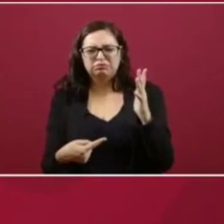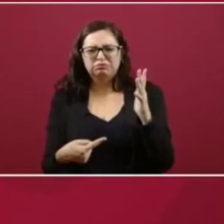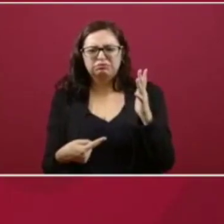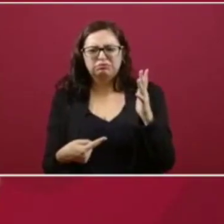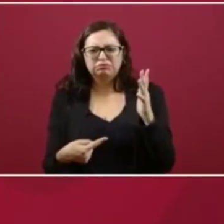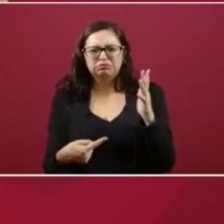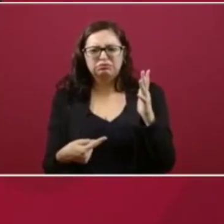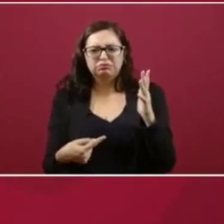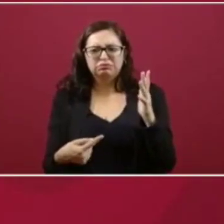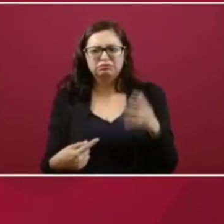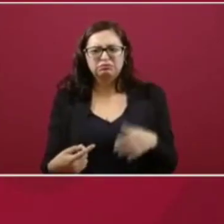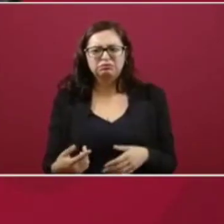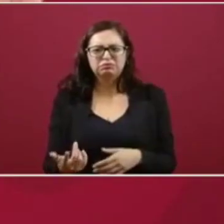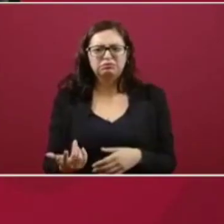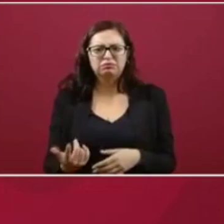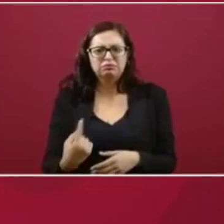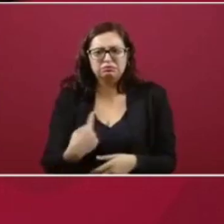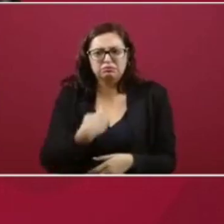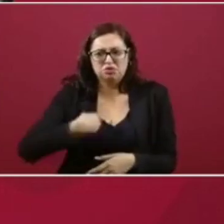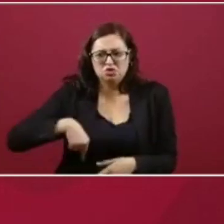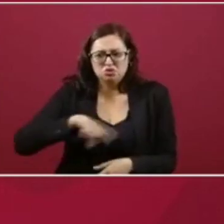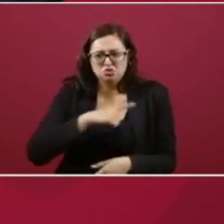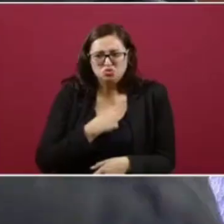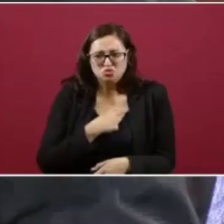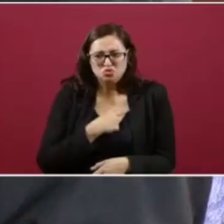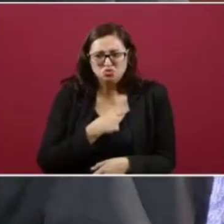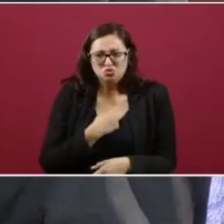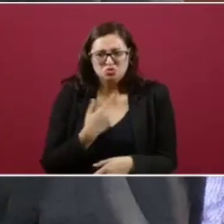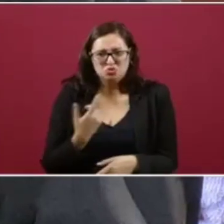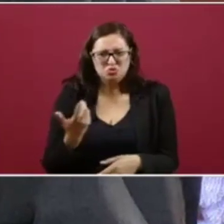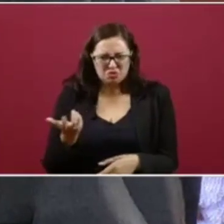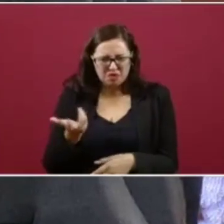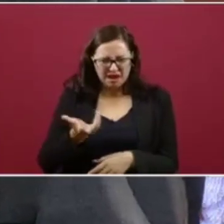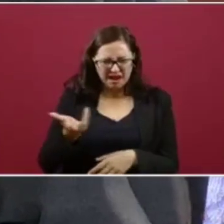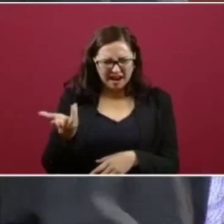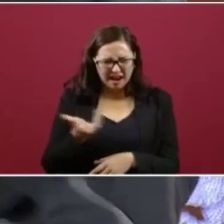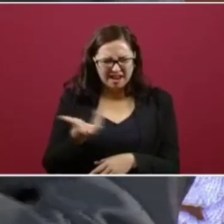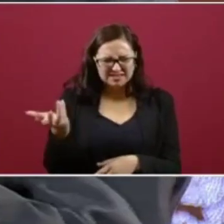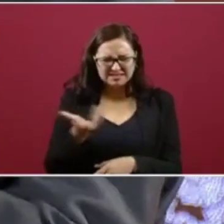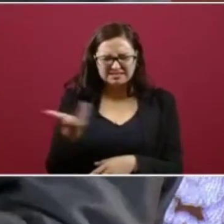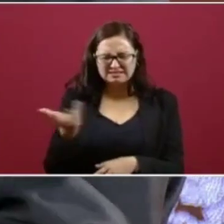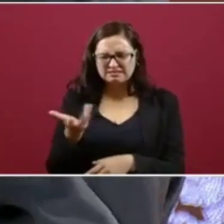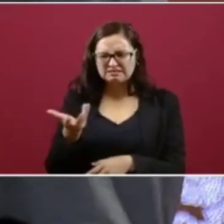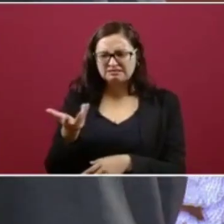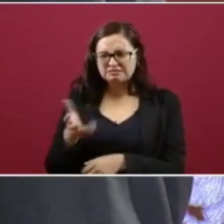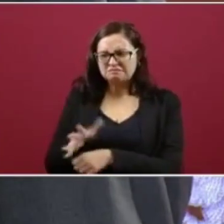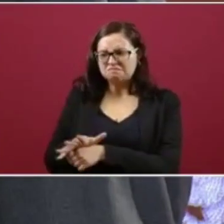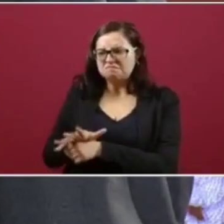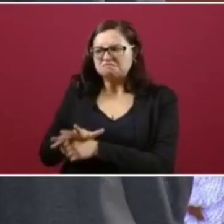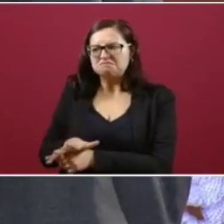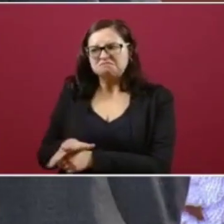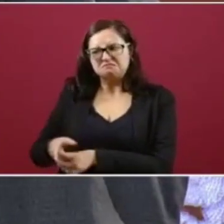que estamos llevando a cabo un acto de intimidación